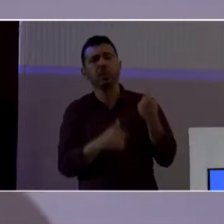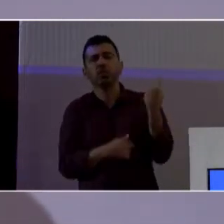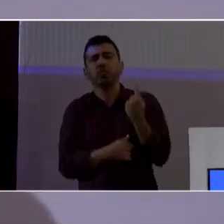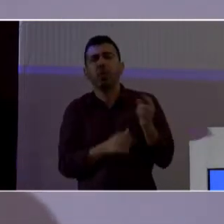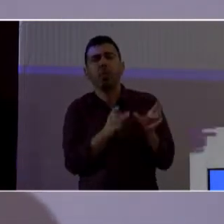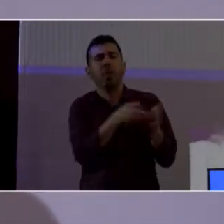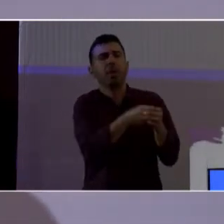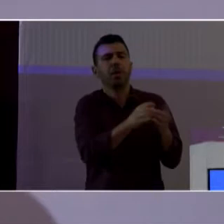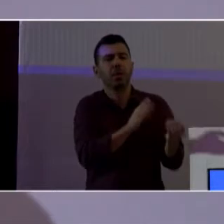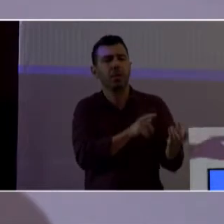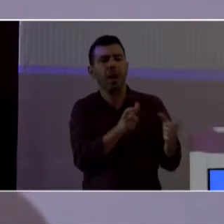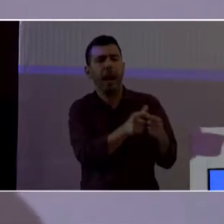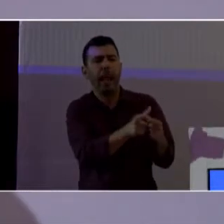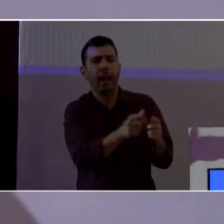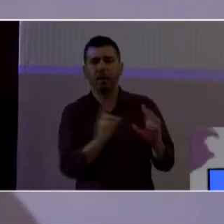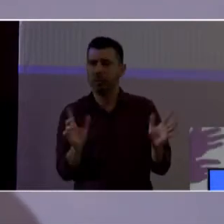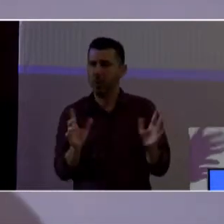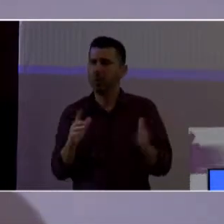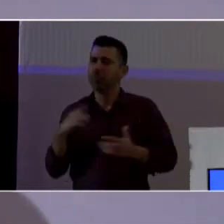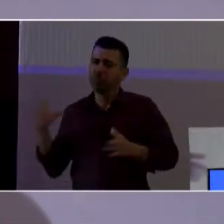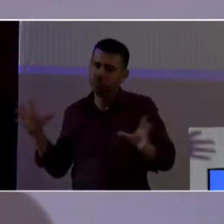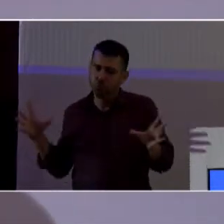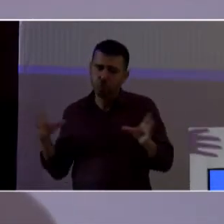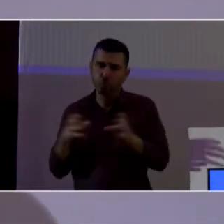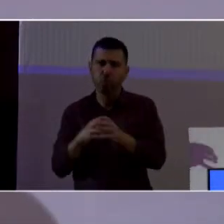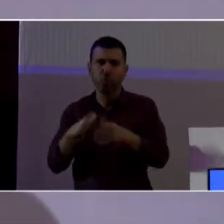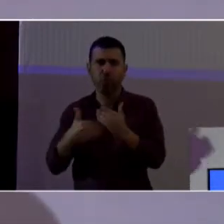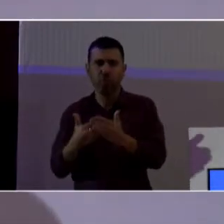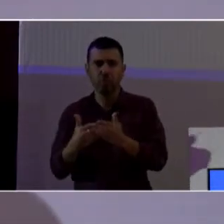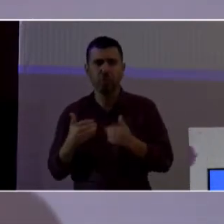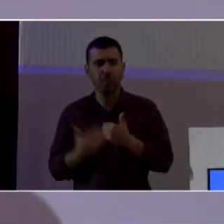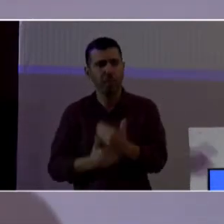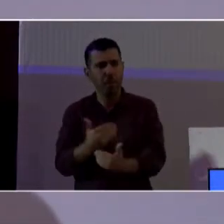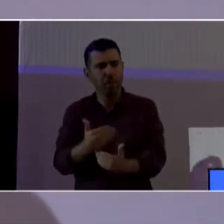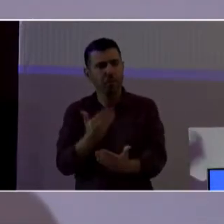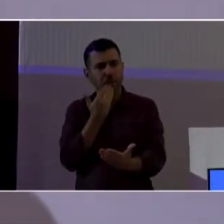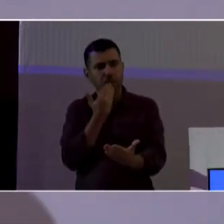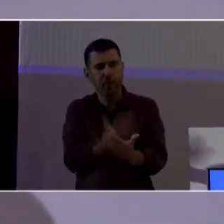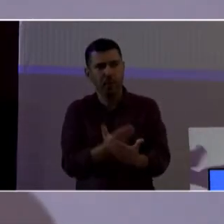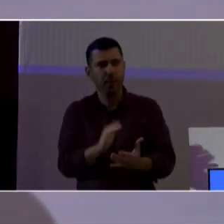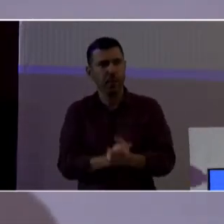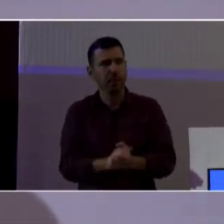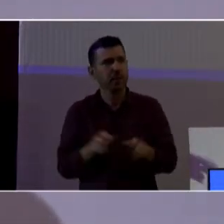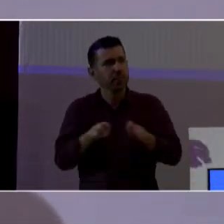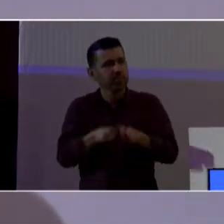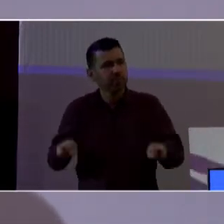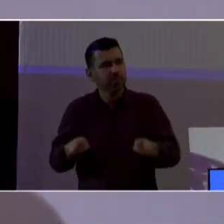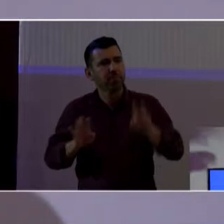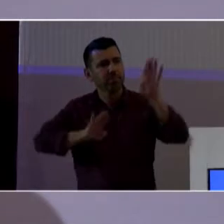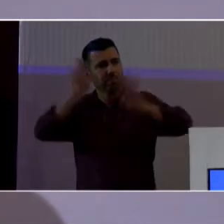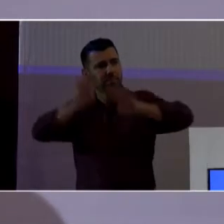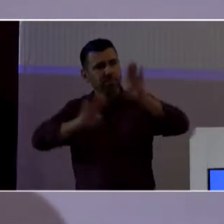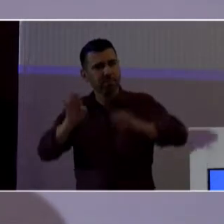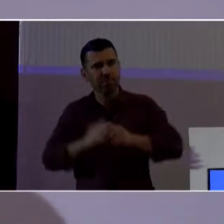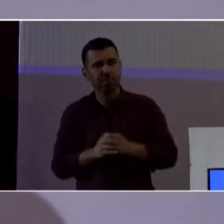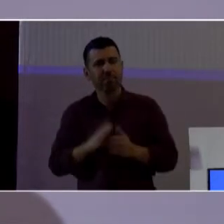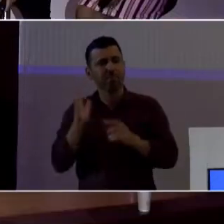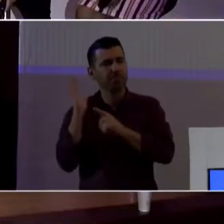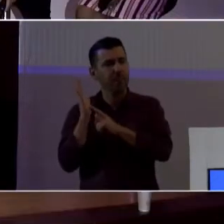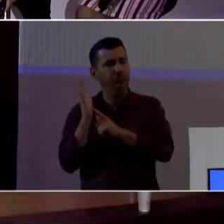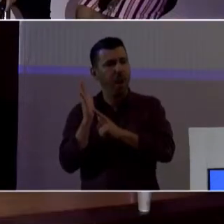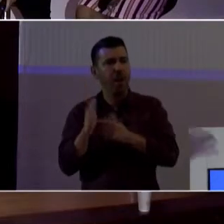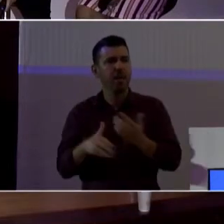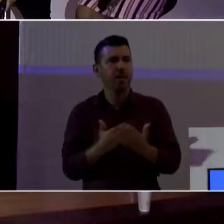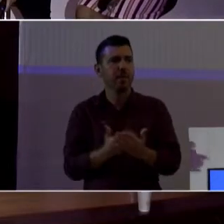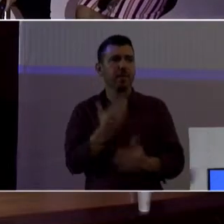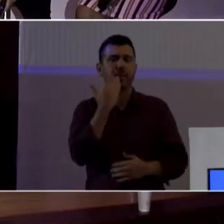proceso. Muchísimas gracias a los compañeros aquí del panel, de verdad, muchas gracias por el aporte y esperemos que podamos replicar este conversatorio